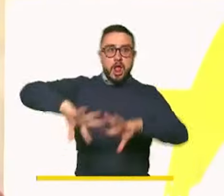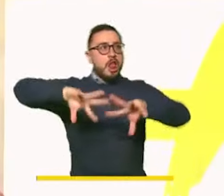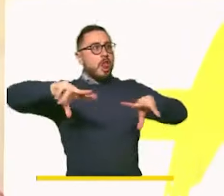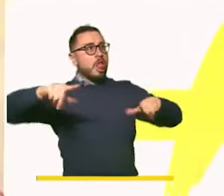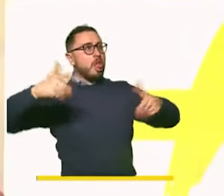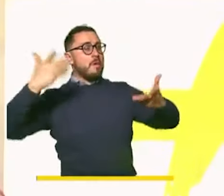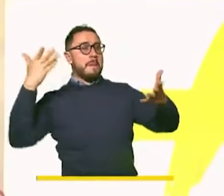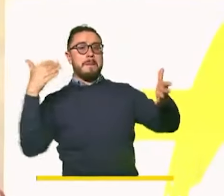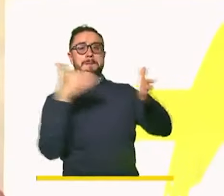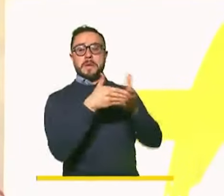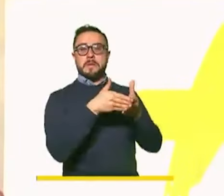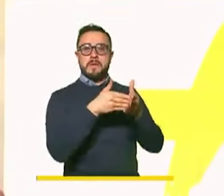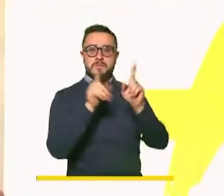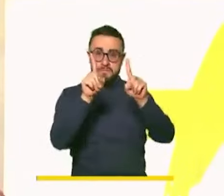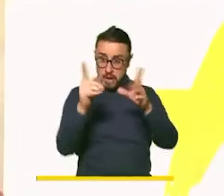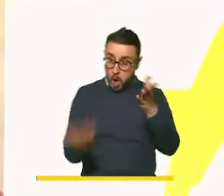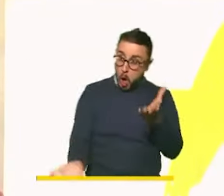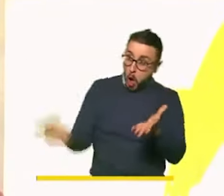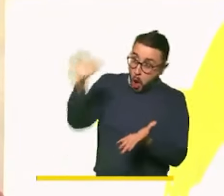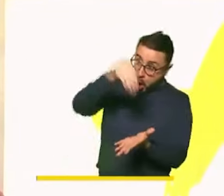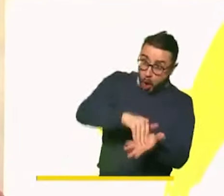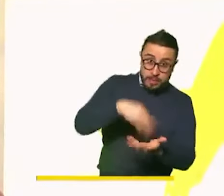Pero no se repite.